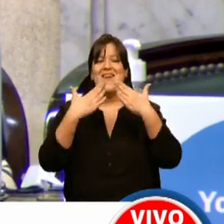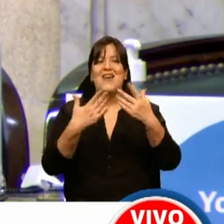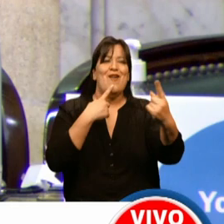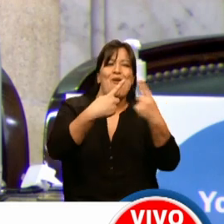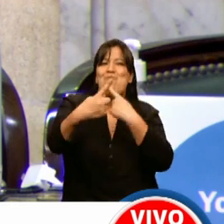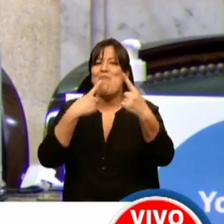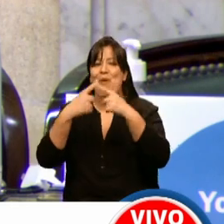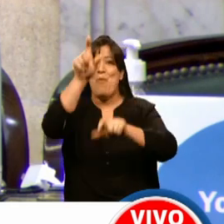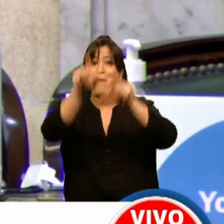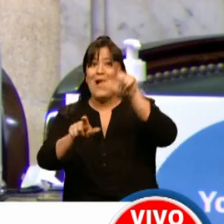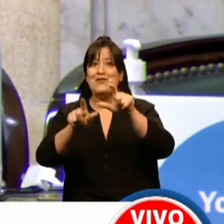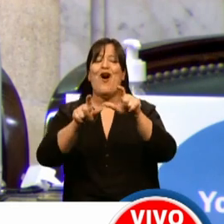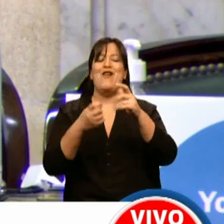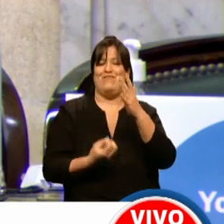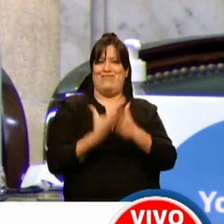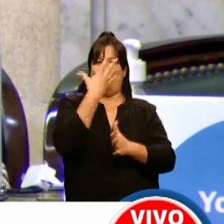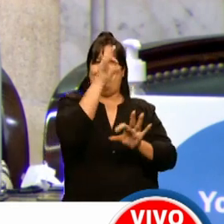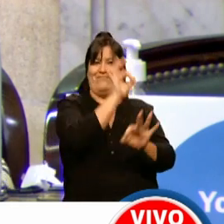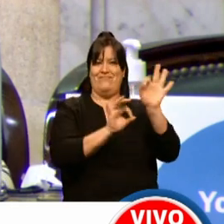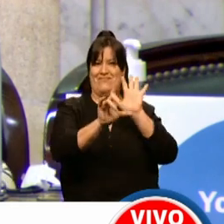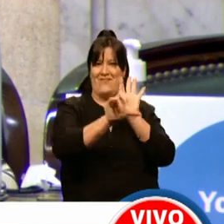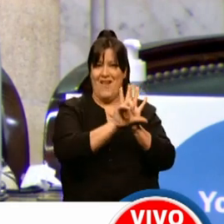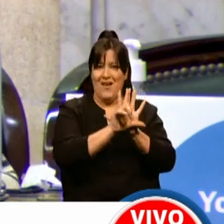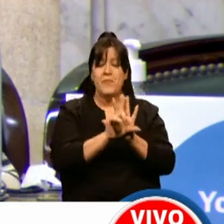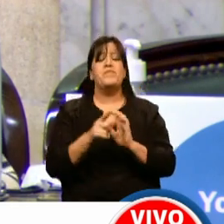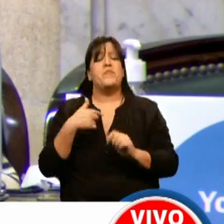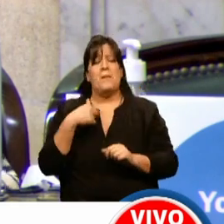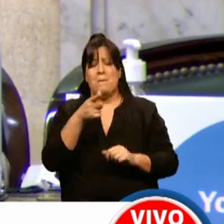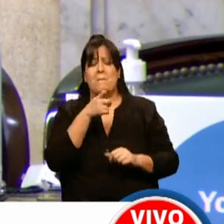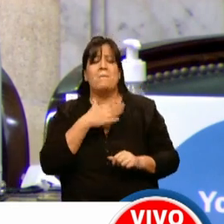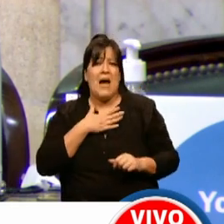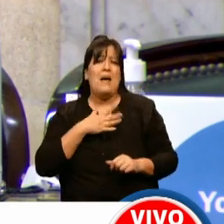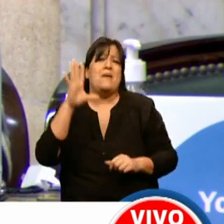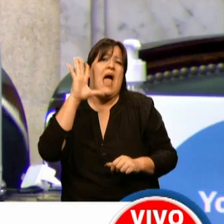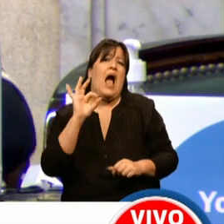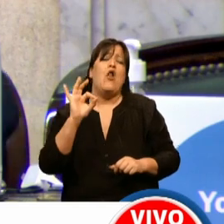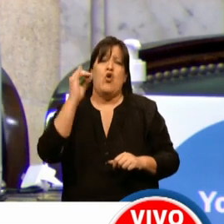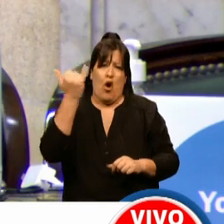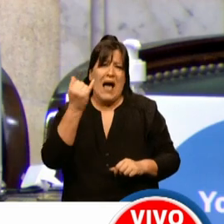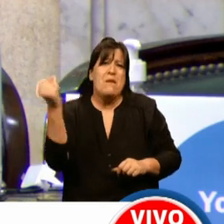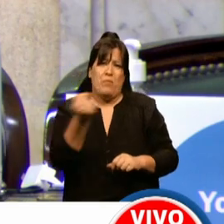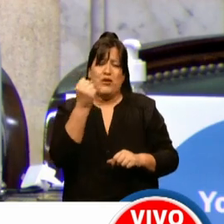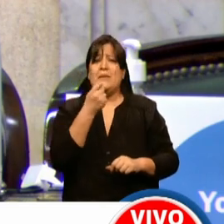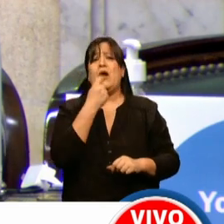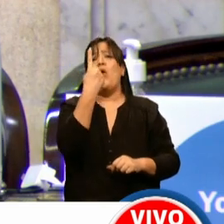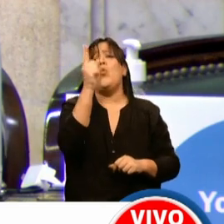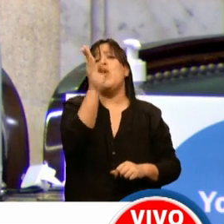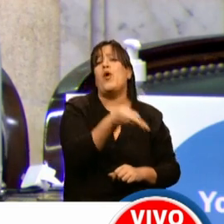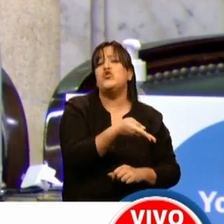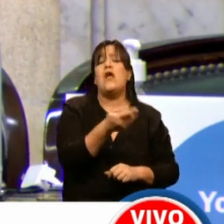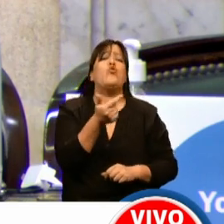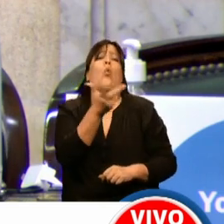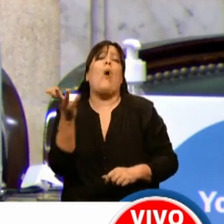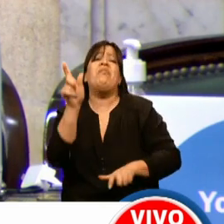hay hay cuestiones que para mí son son claves uno dice un 1% cuántos serán miren